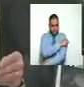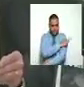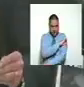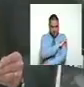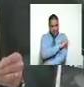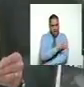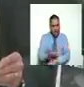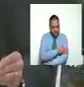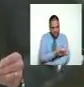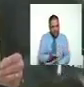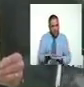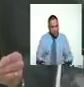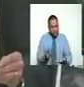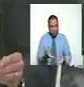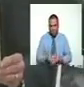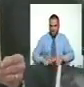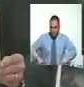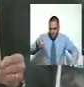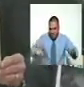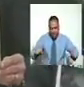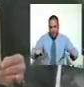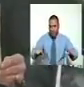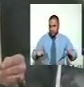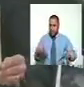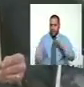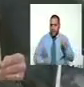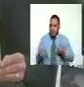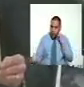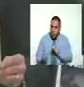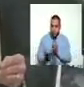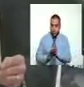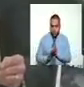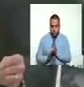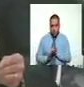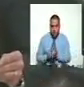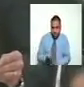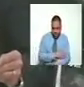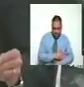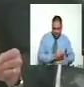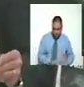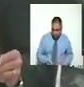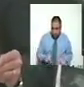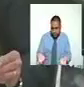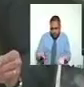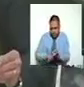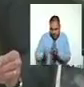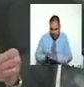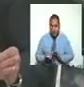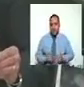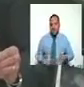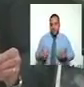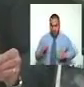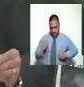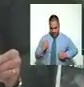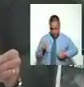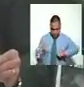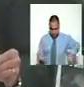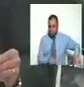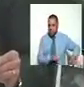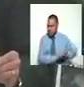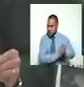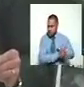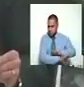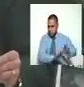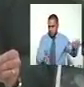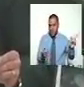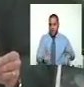producto de sus actividades criminales para reparar a las víctimas. También deberán entregar las armas para ser destruidas. Las Fuerzas Armadas